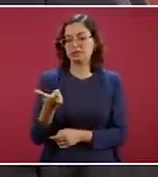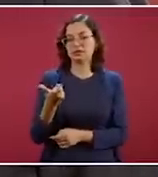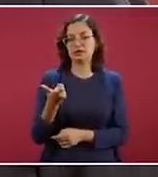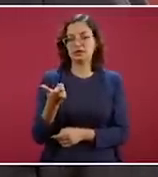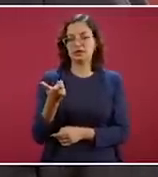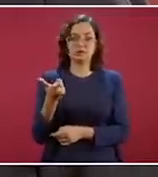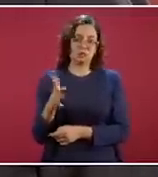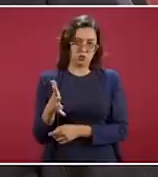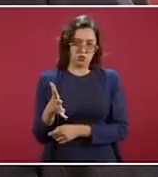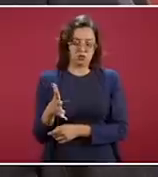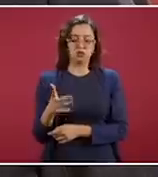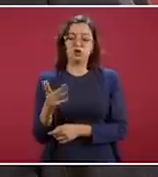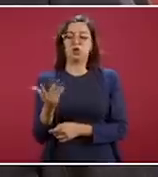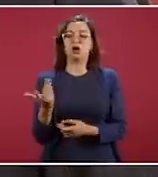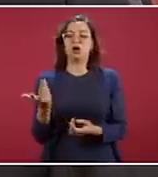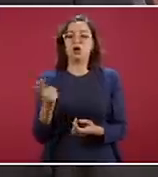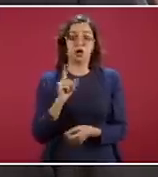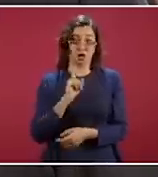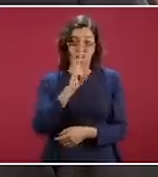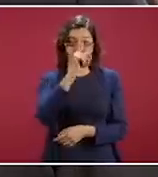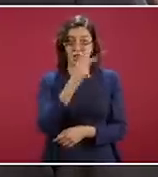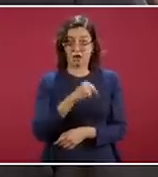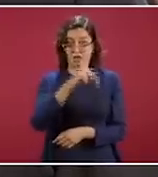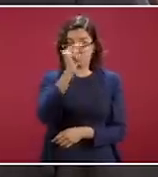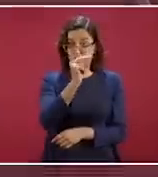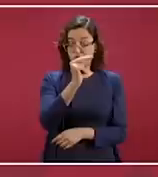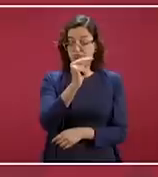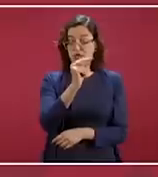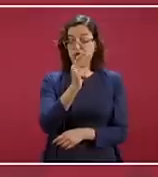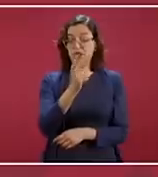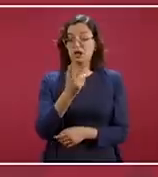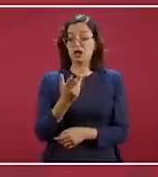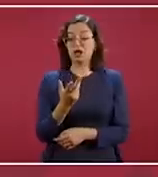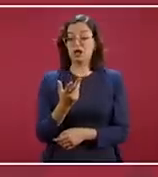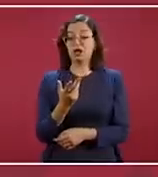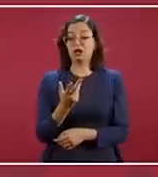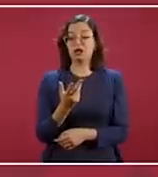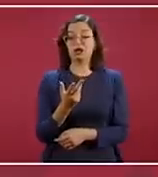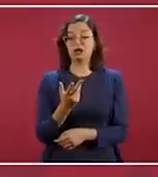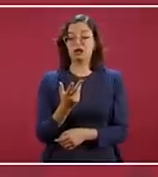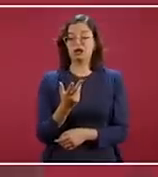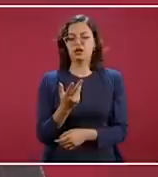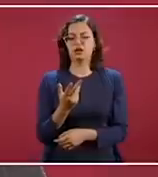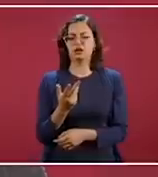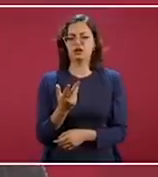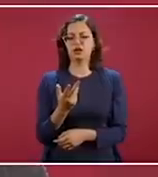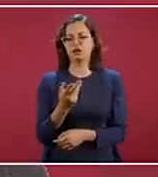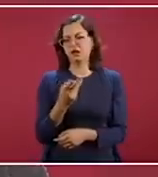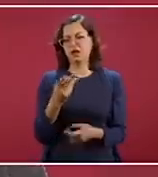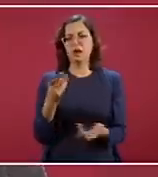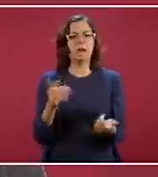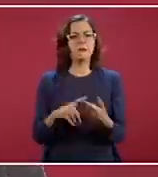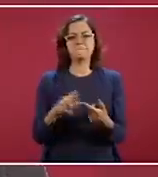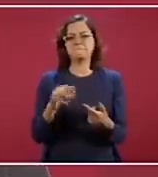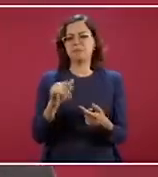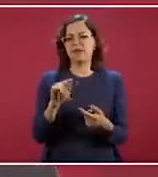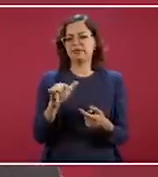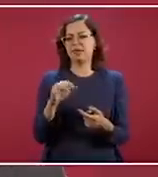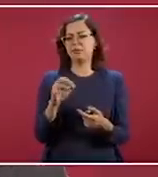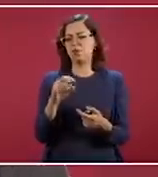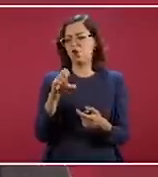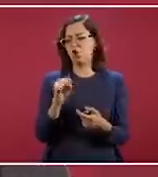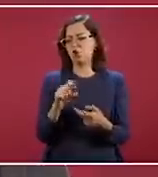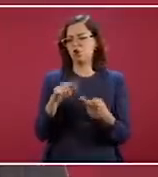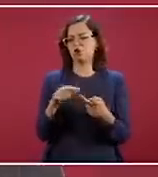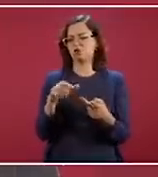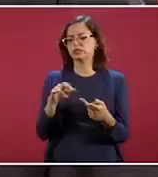en promedio, allá en Matamoros o en Reynosa o en